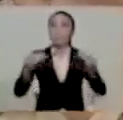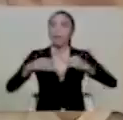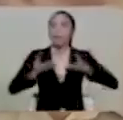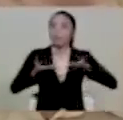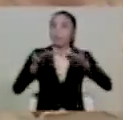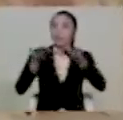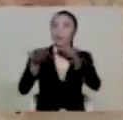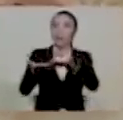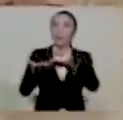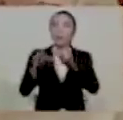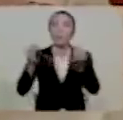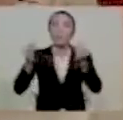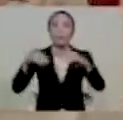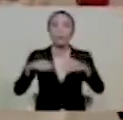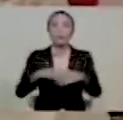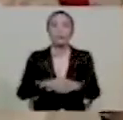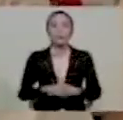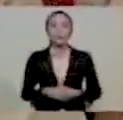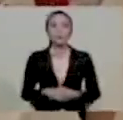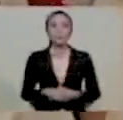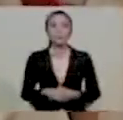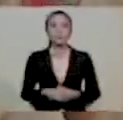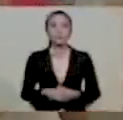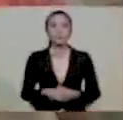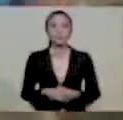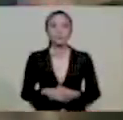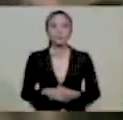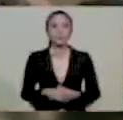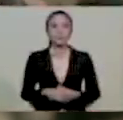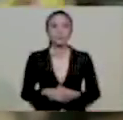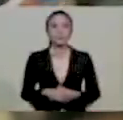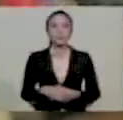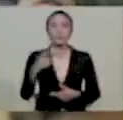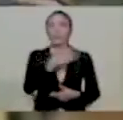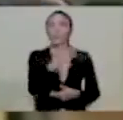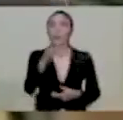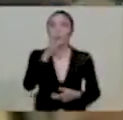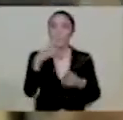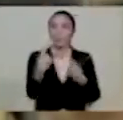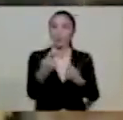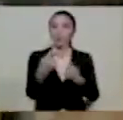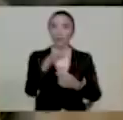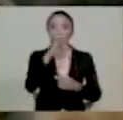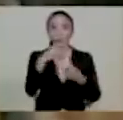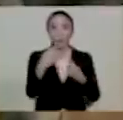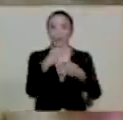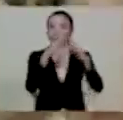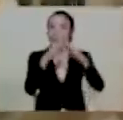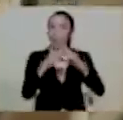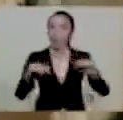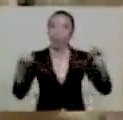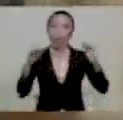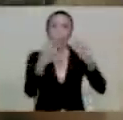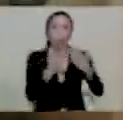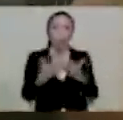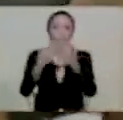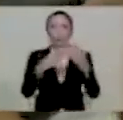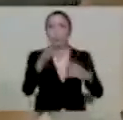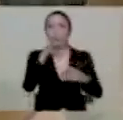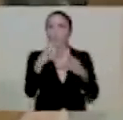han significado estos mejores promedios, sean ustedes becados durante su carrera